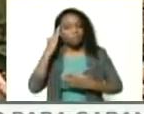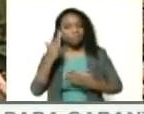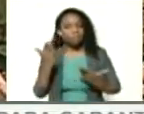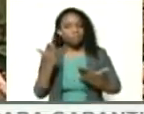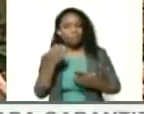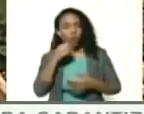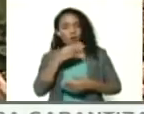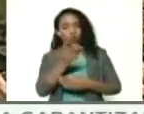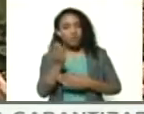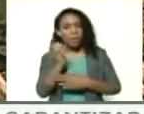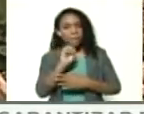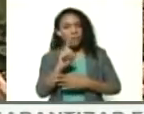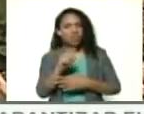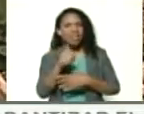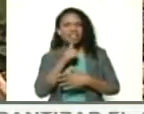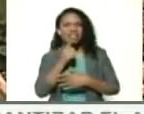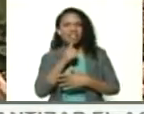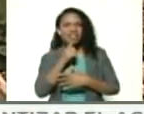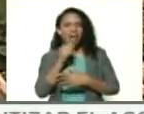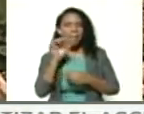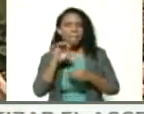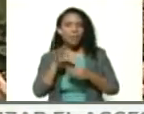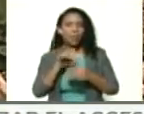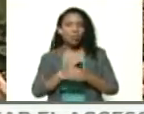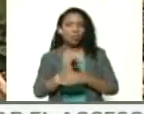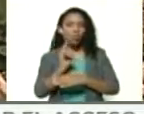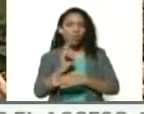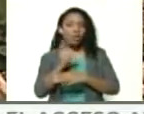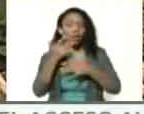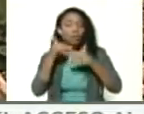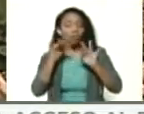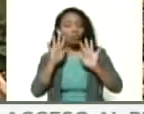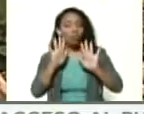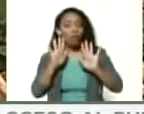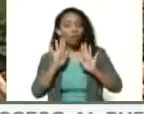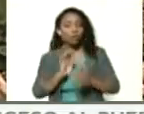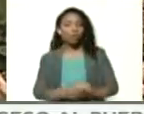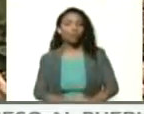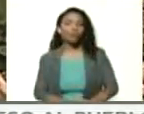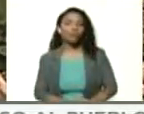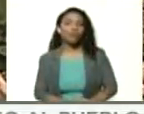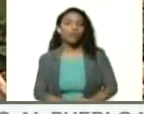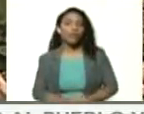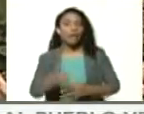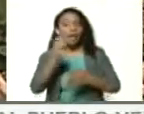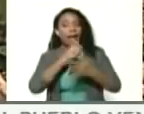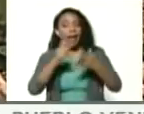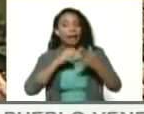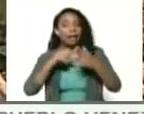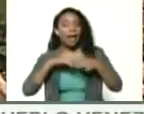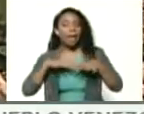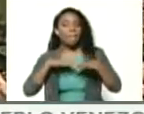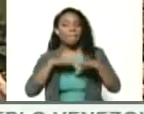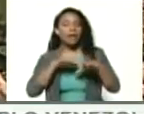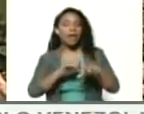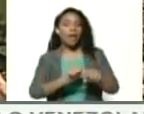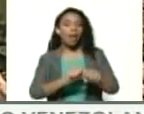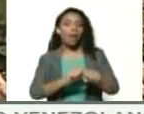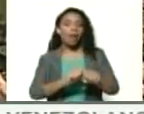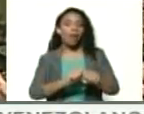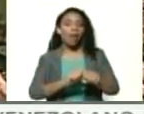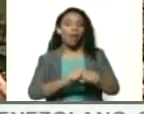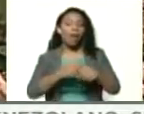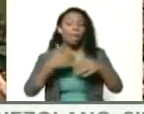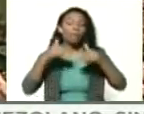cuando usted se pregunta que quién engendró, bueno, por supuesto, en la línea imperial,